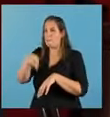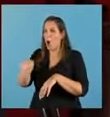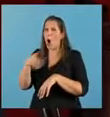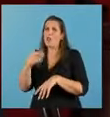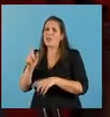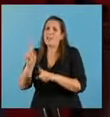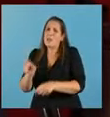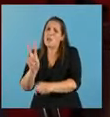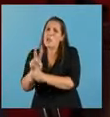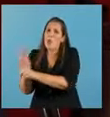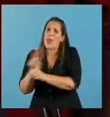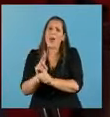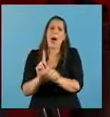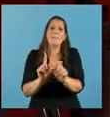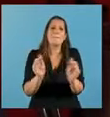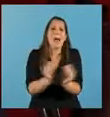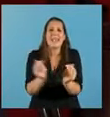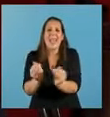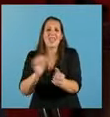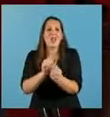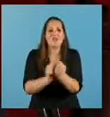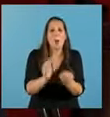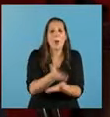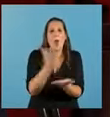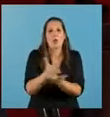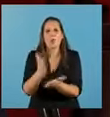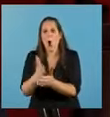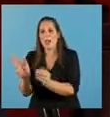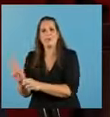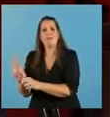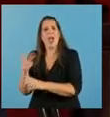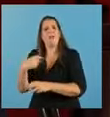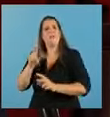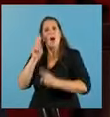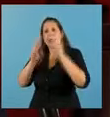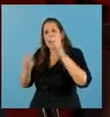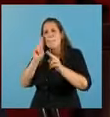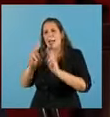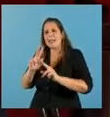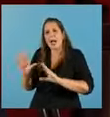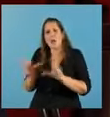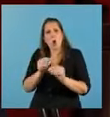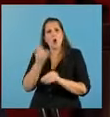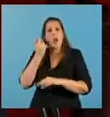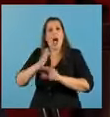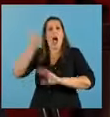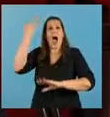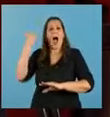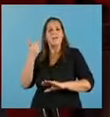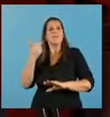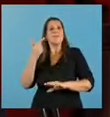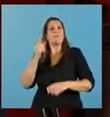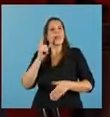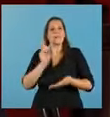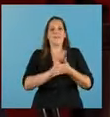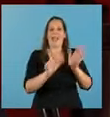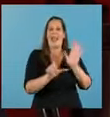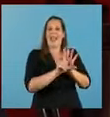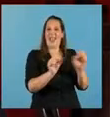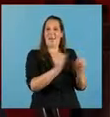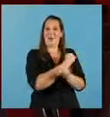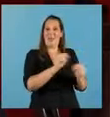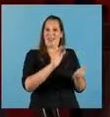pequeños productores, respeta en un todo las condiciones que nos fueran impuestas por la Ley de Solidaridad Social y Reactivación